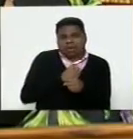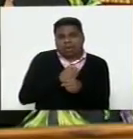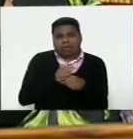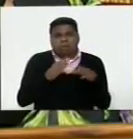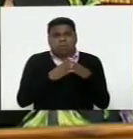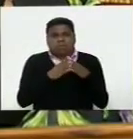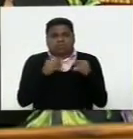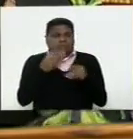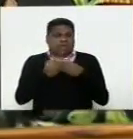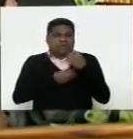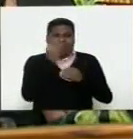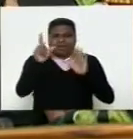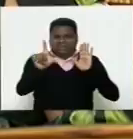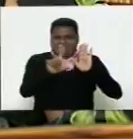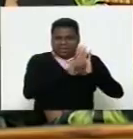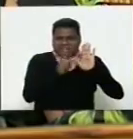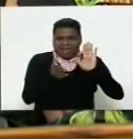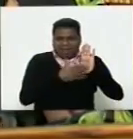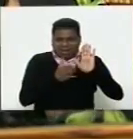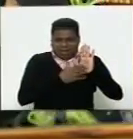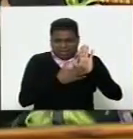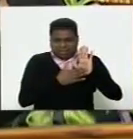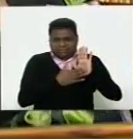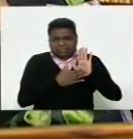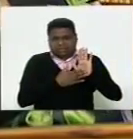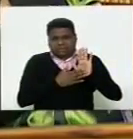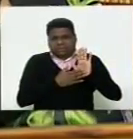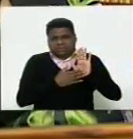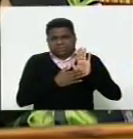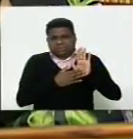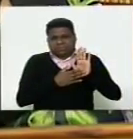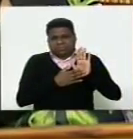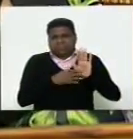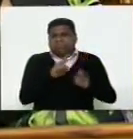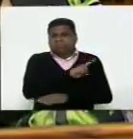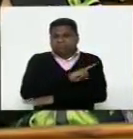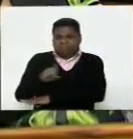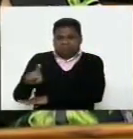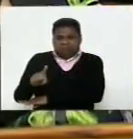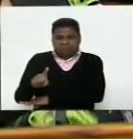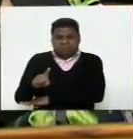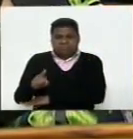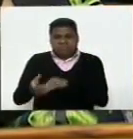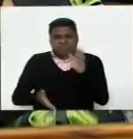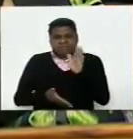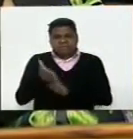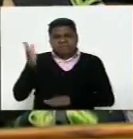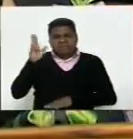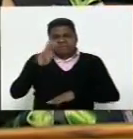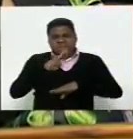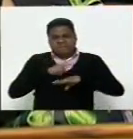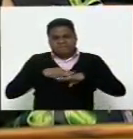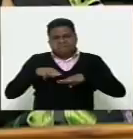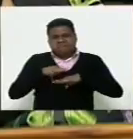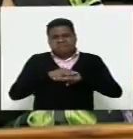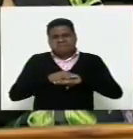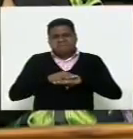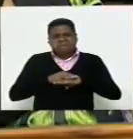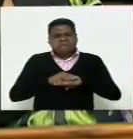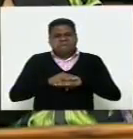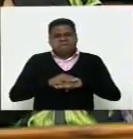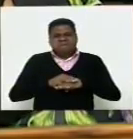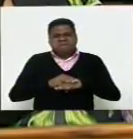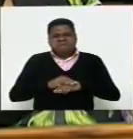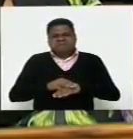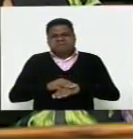del presente decreto constituyente, deberán acudir al Ministerio del Poder Popular con competencia